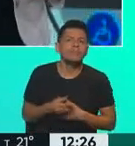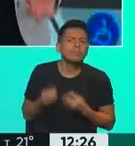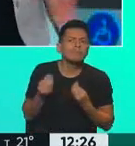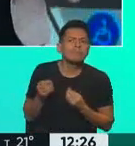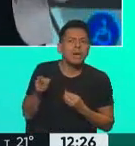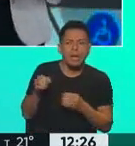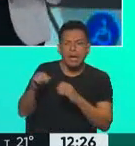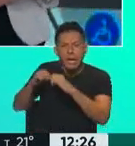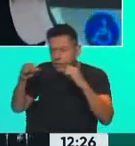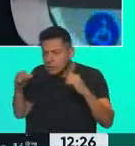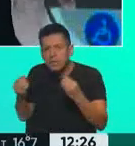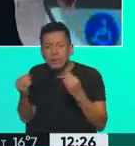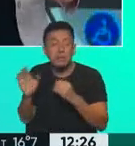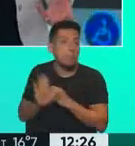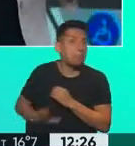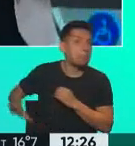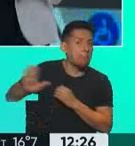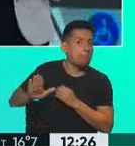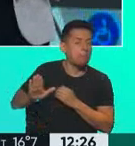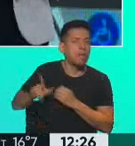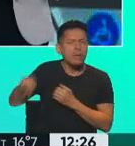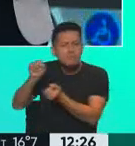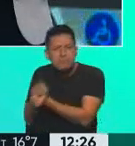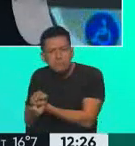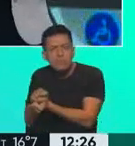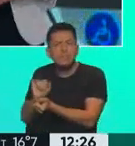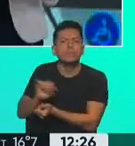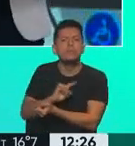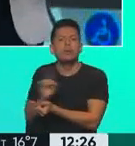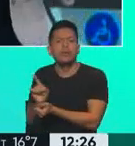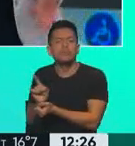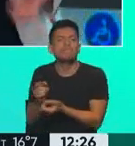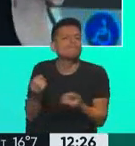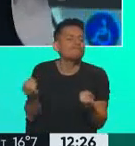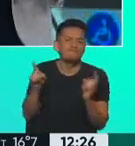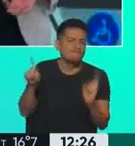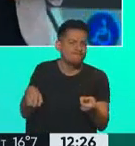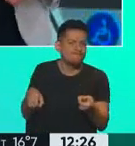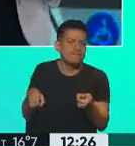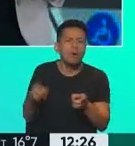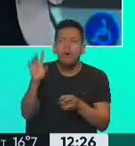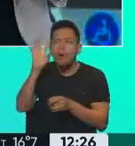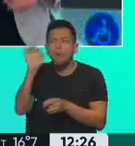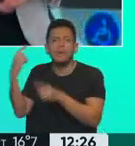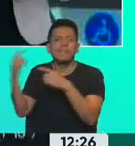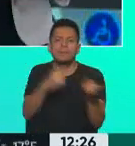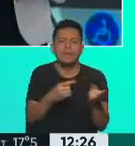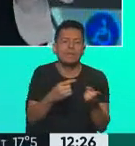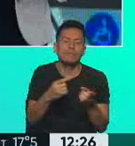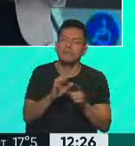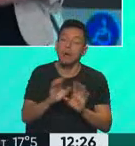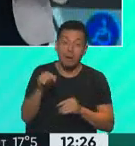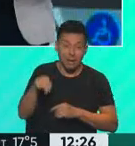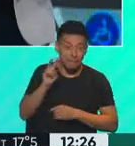adentro si estaban retenidos o no estaban retenidos o estaban atrapados por las tropas rusas hay diferentes versiones pero bueno en definitiva vamos